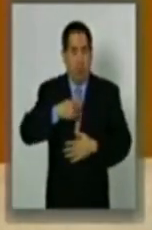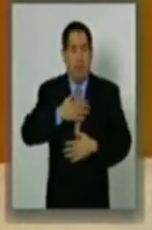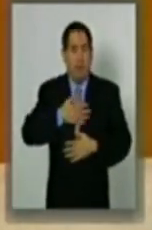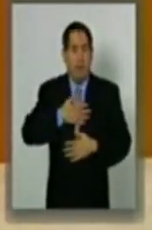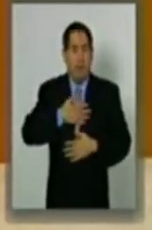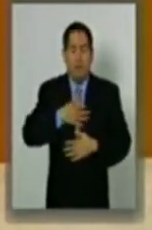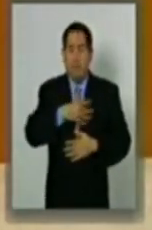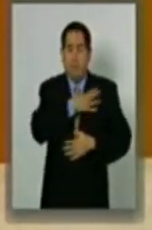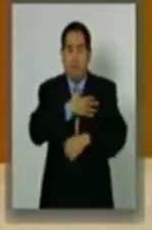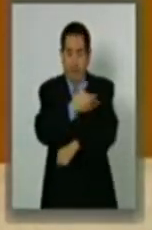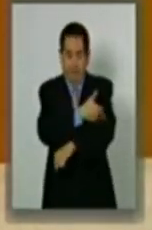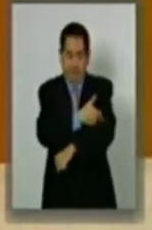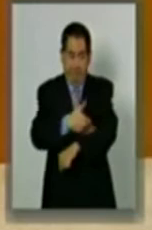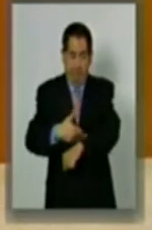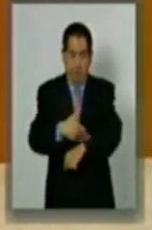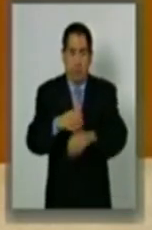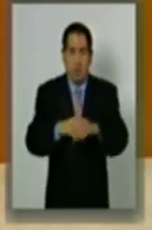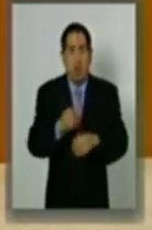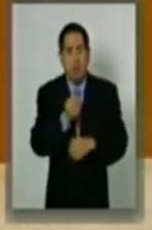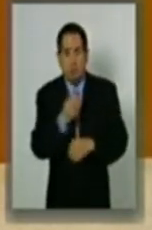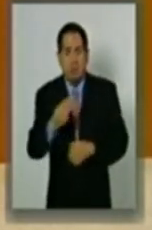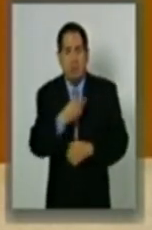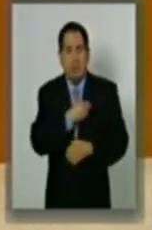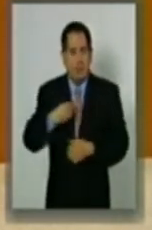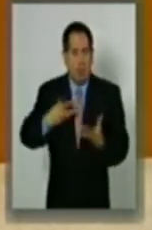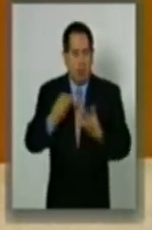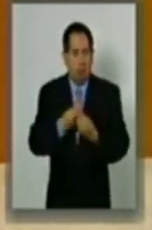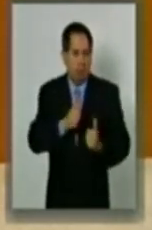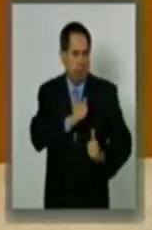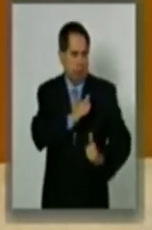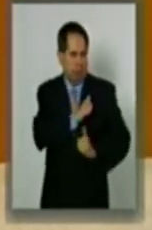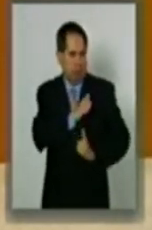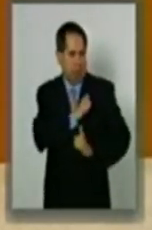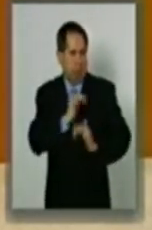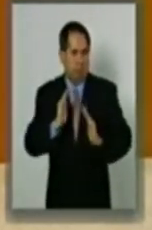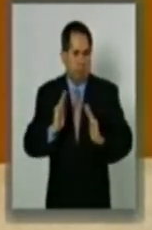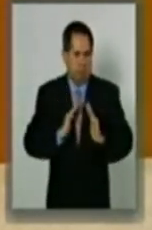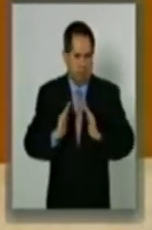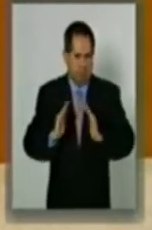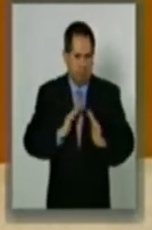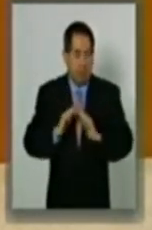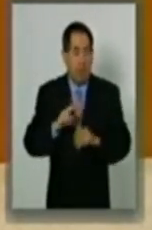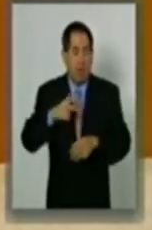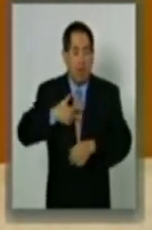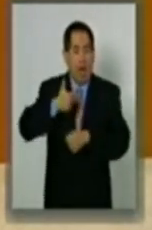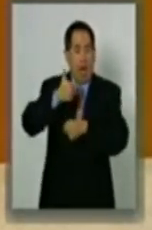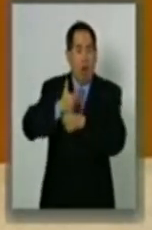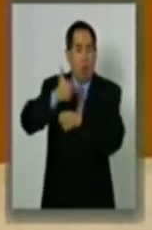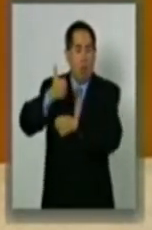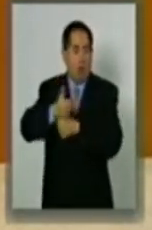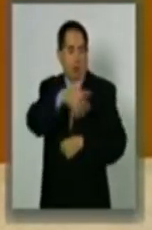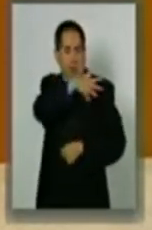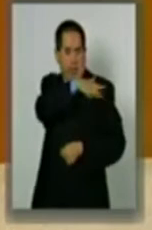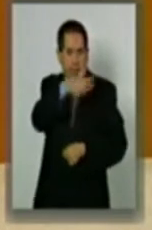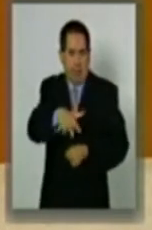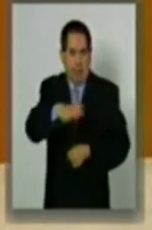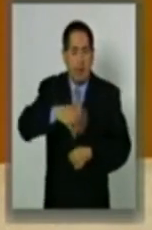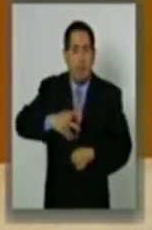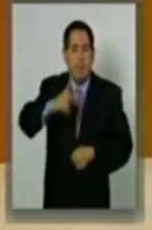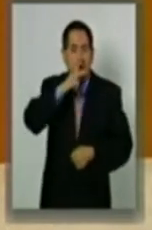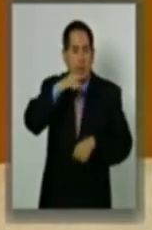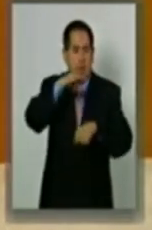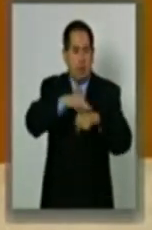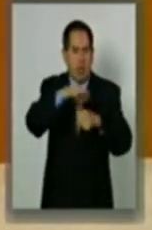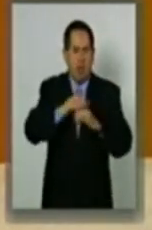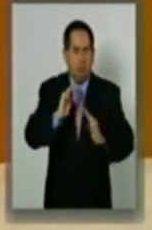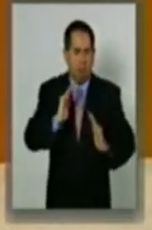familia integrada por miembros de las Fuerzas Armadas. Mis dos abuelos generales y mi padre médico militar,